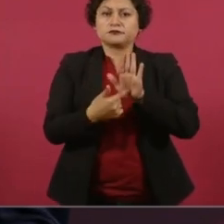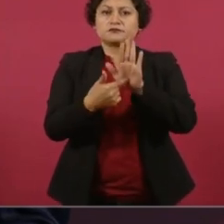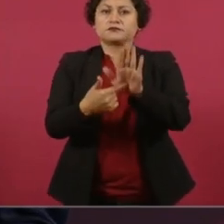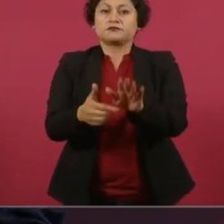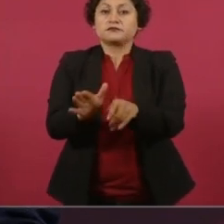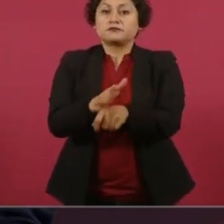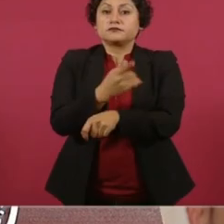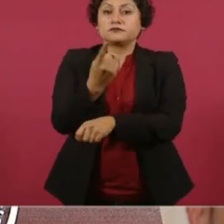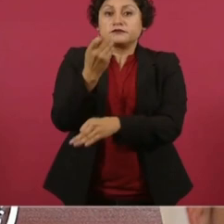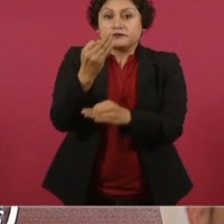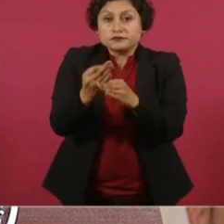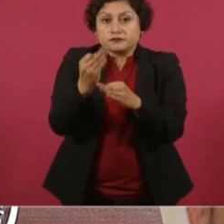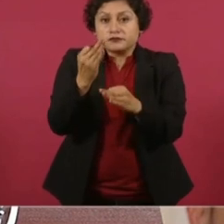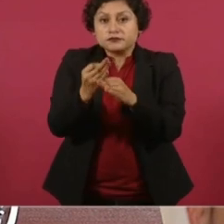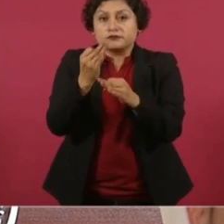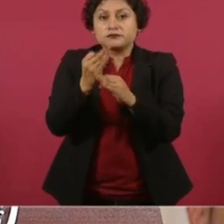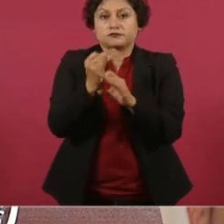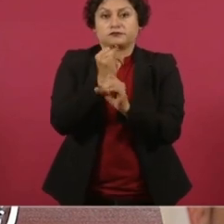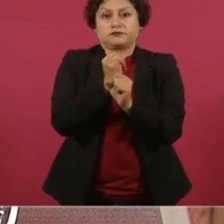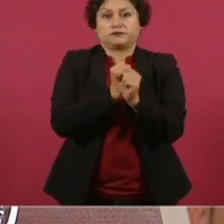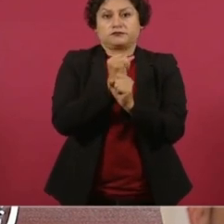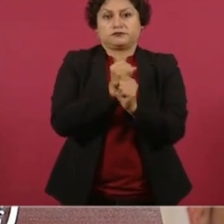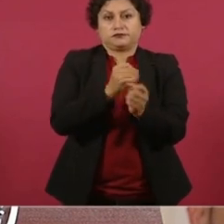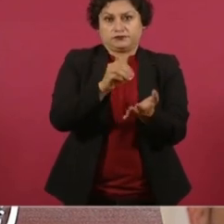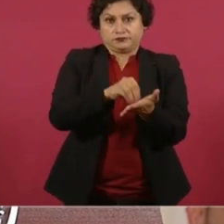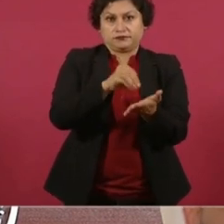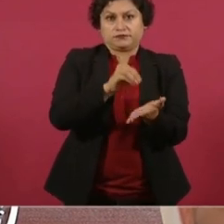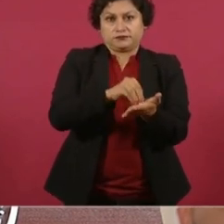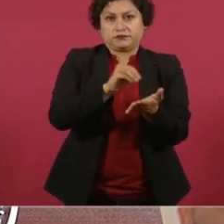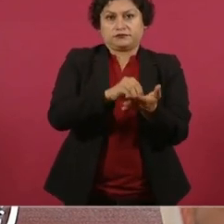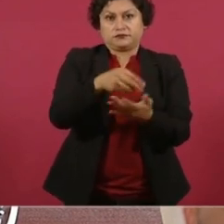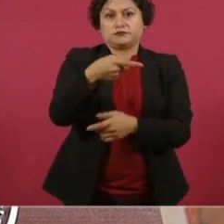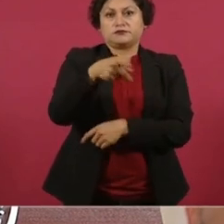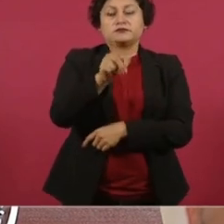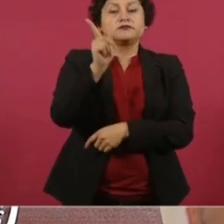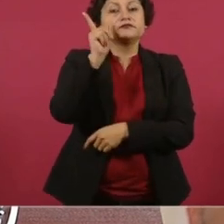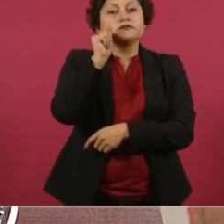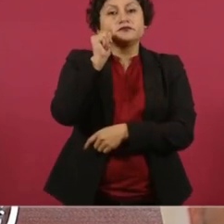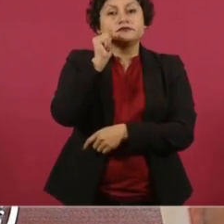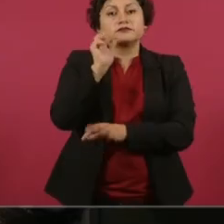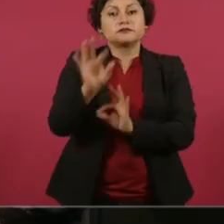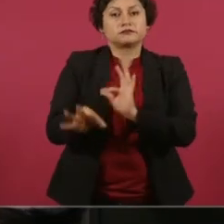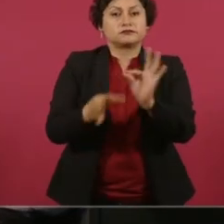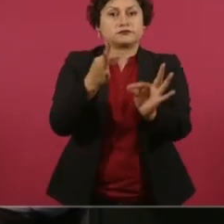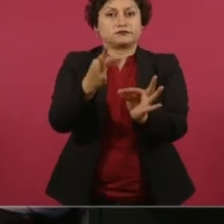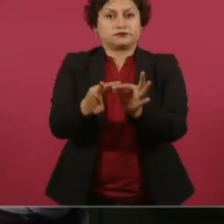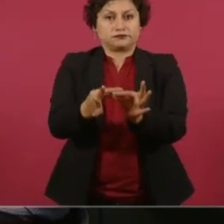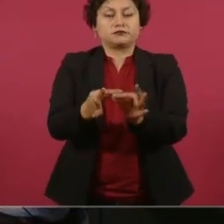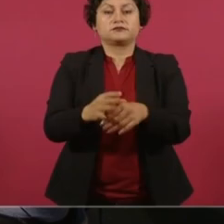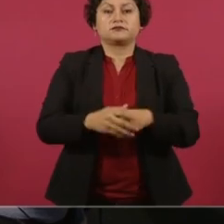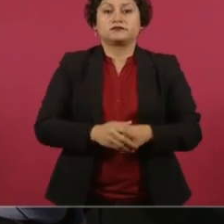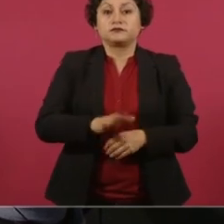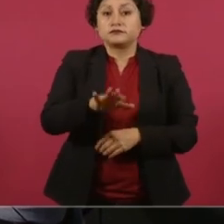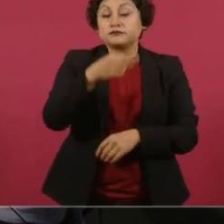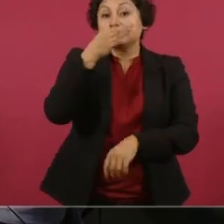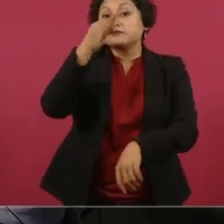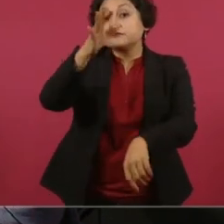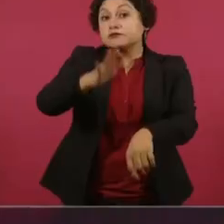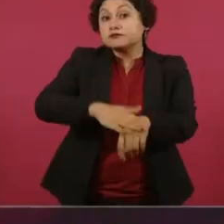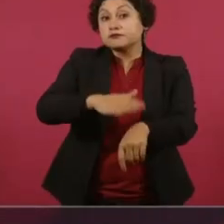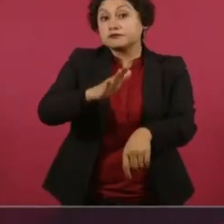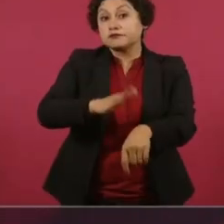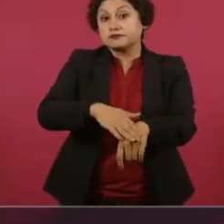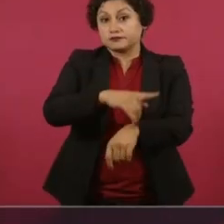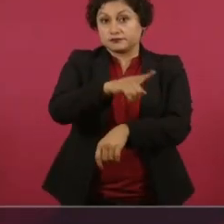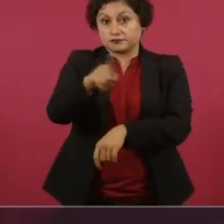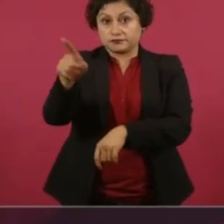investigación, pero mañana ya se van a tener todos los datos. Bien, presidente. Repito, celebro